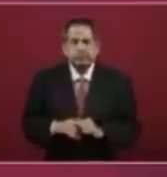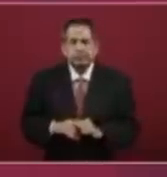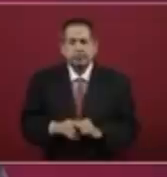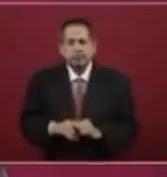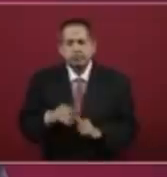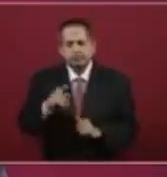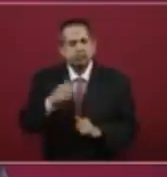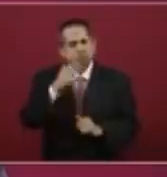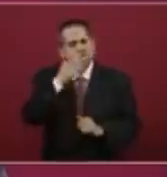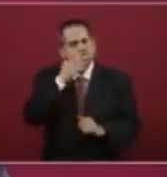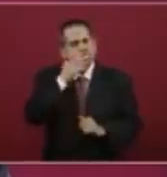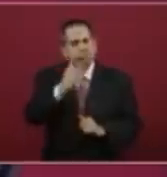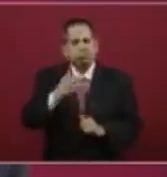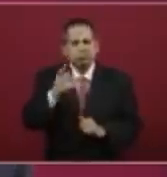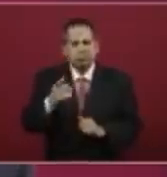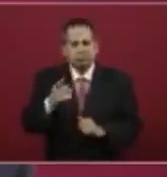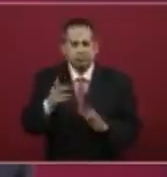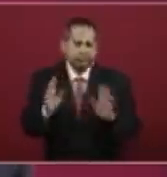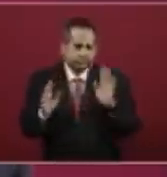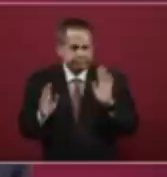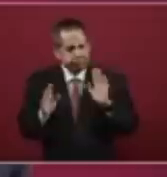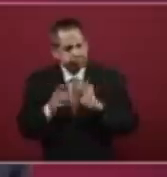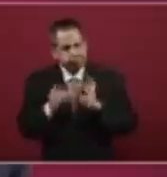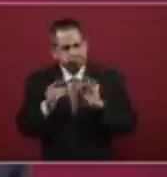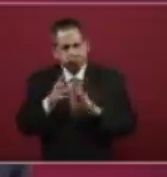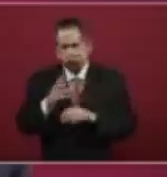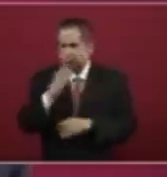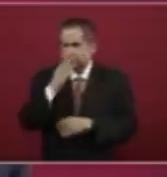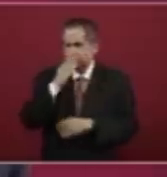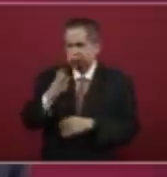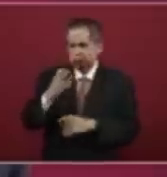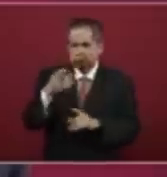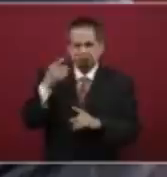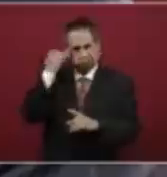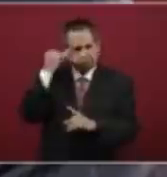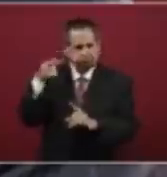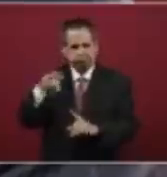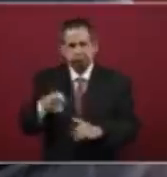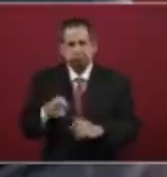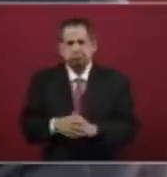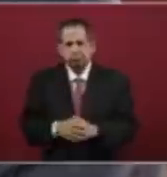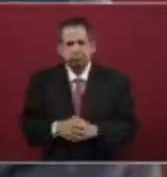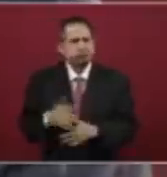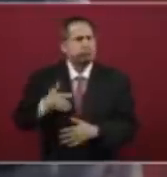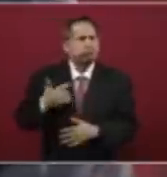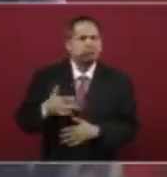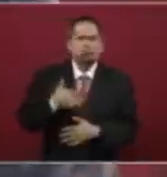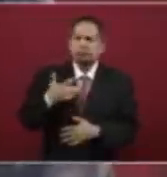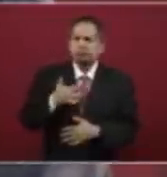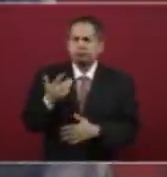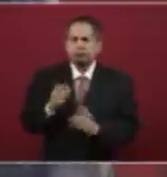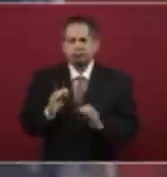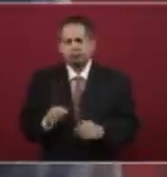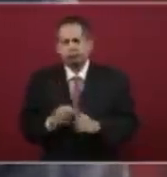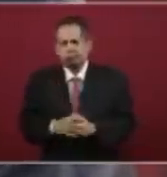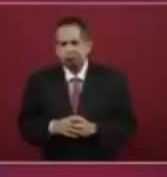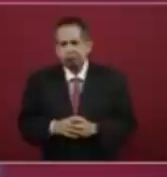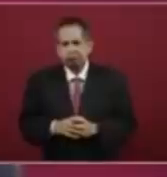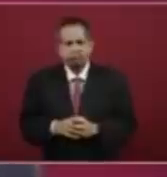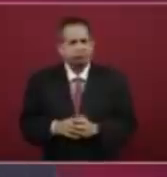Fue bueno, no voy a dejar de decirlo, me siento